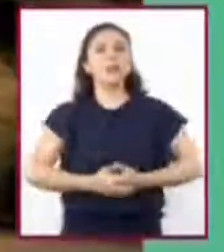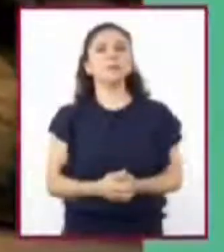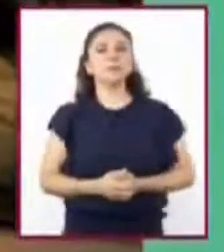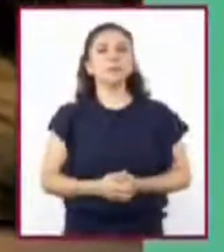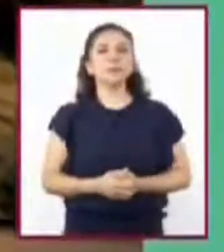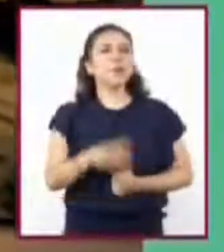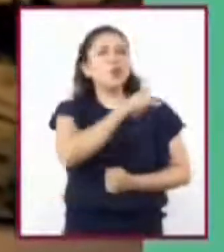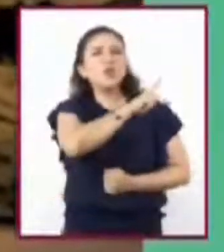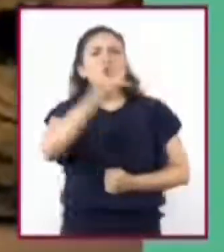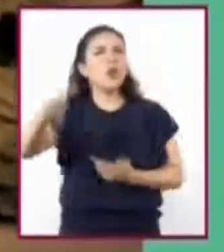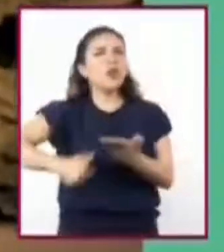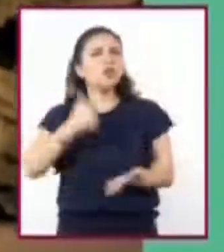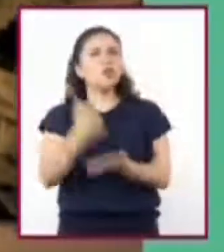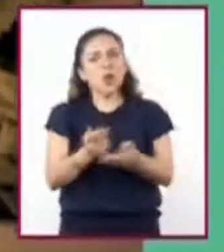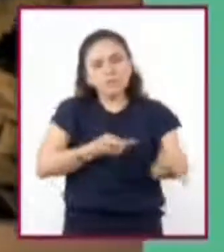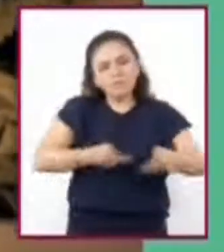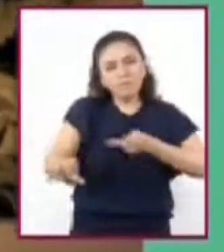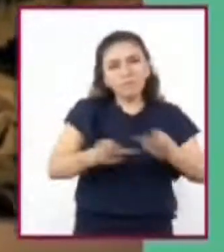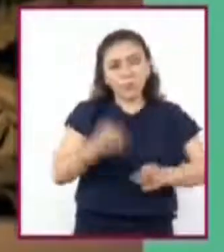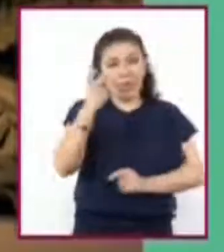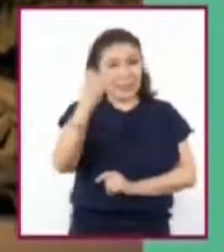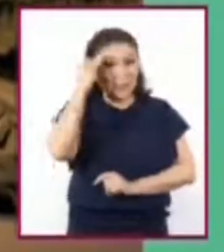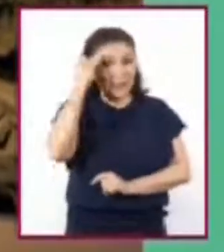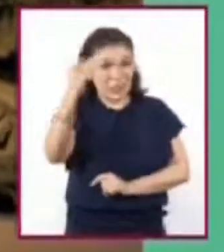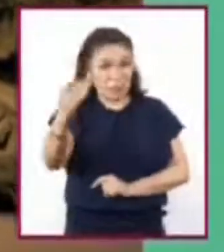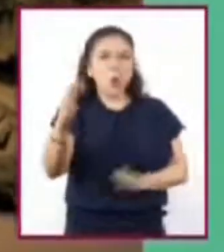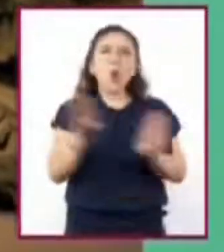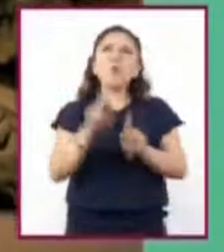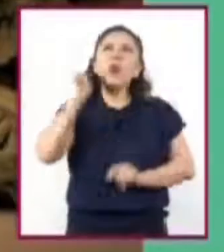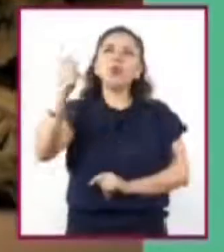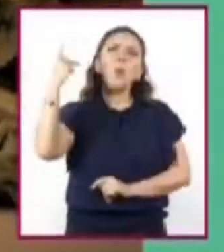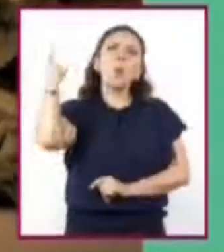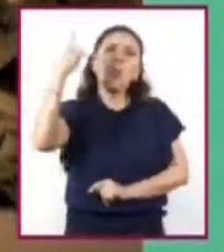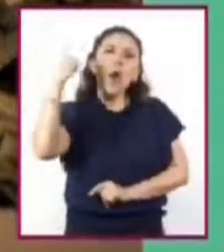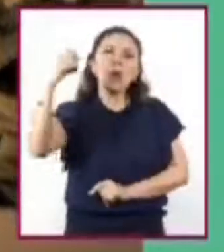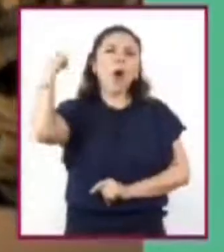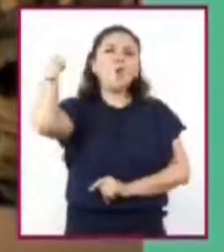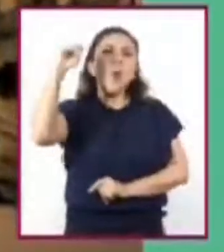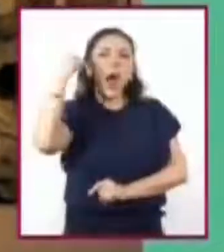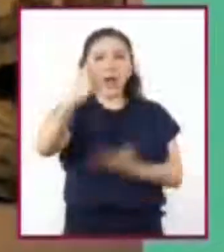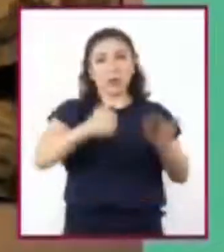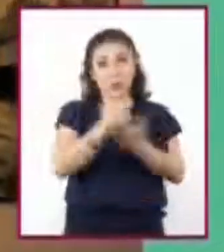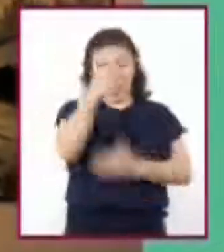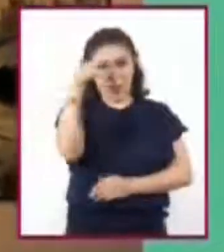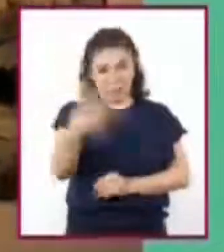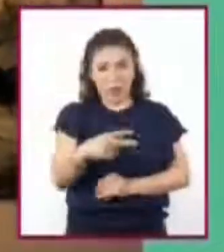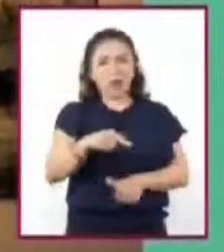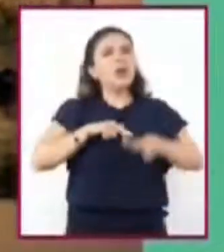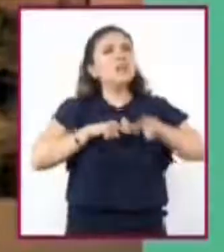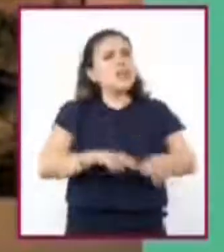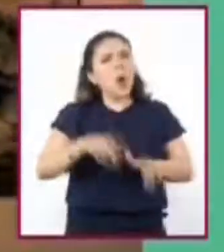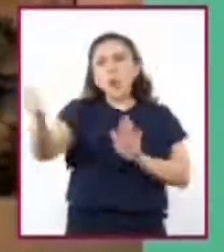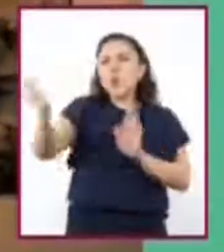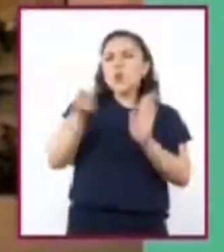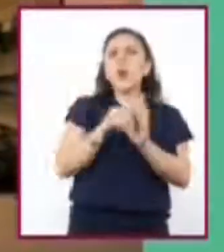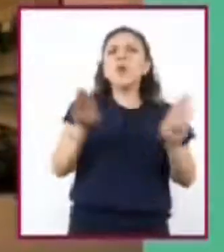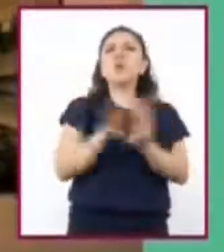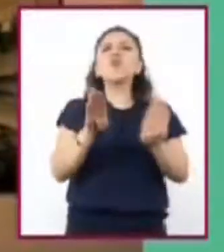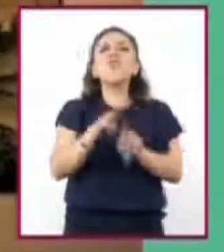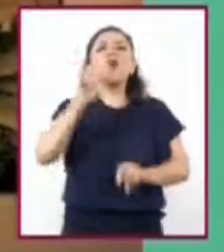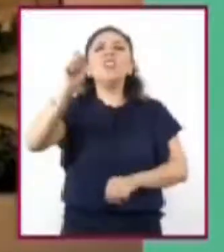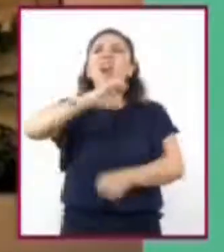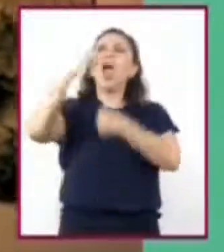Todas las ciudades que fueron planeadas durante este tiempo, como Puebla, Oaxaca y la Ciudad de México, seguían un modelo que imitaba a las